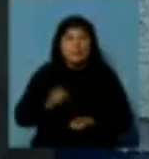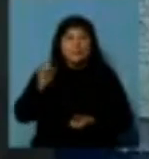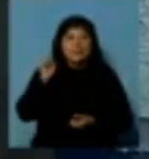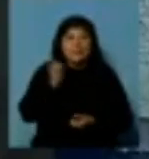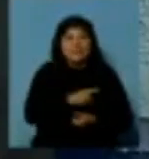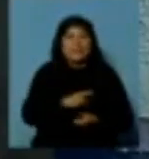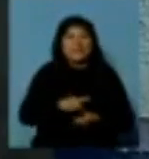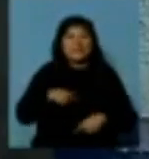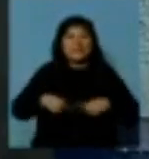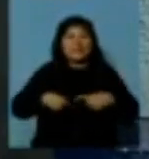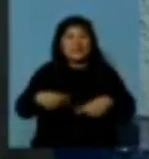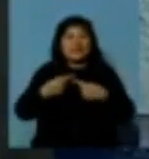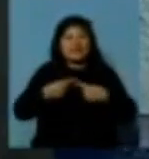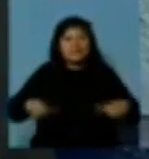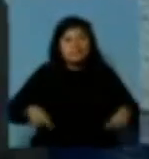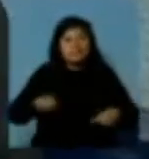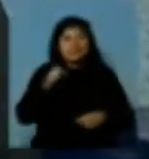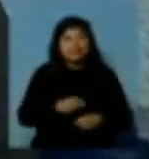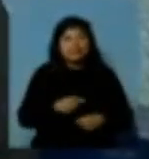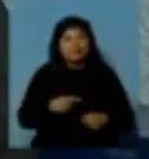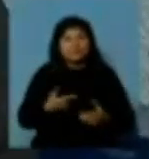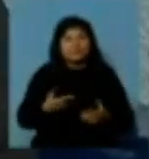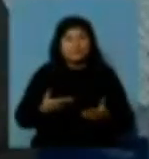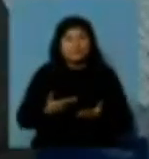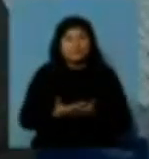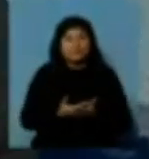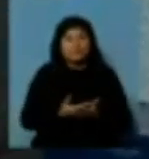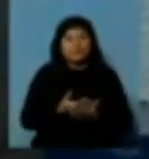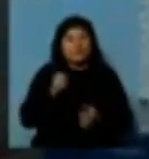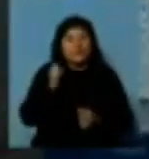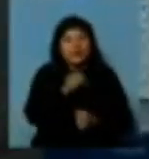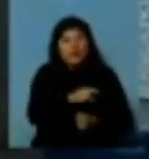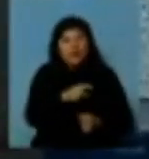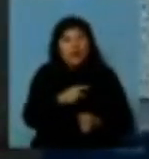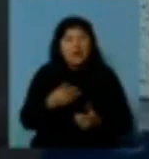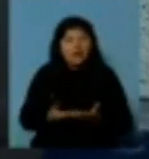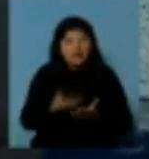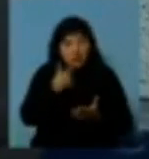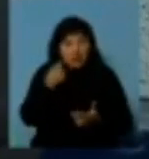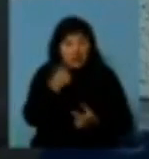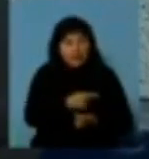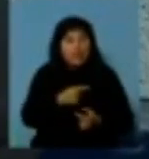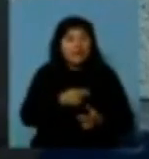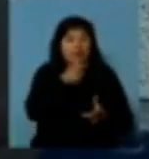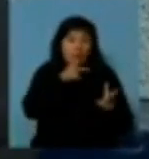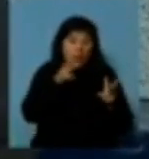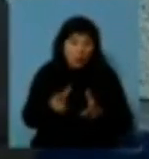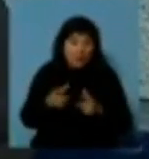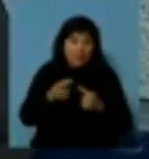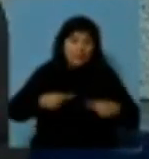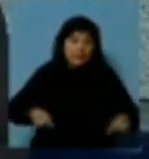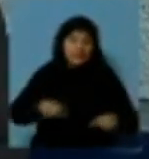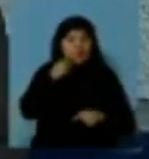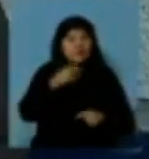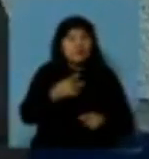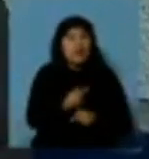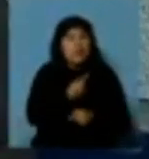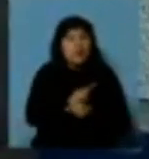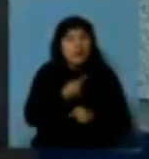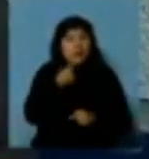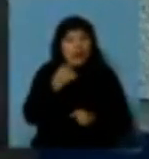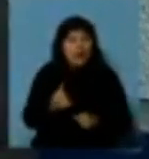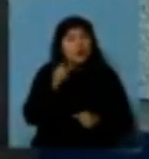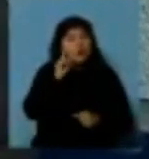que esperan y que posiblemente adopten medidas. Seguramente. Yo esto ya lo habíamos hablado en su momento con el